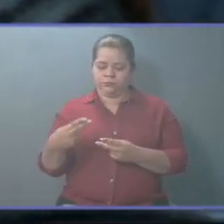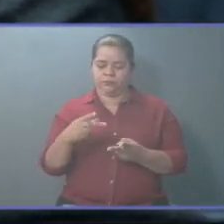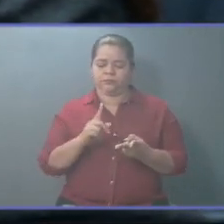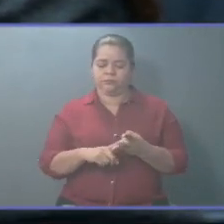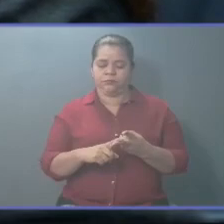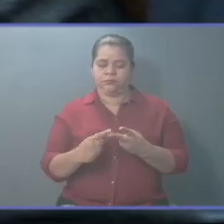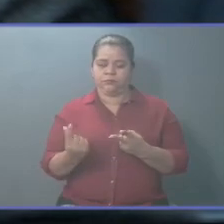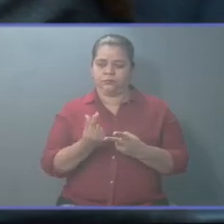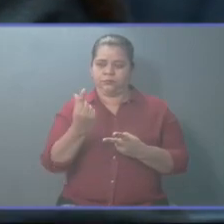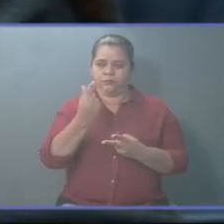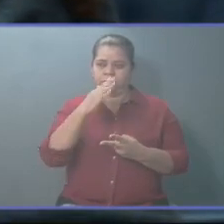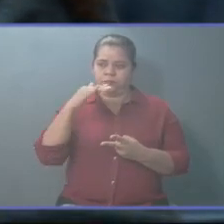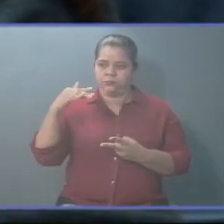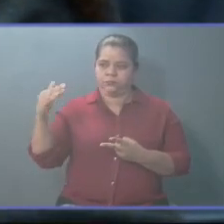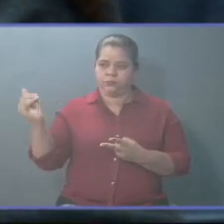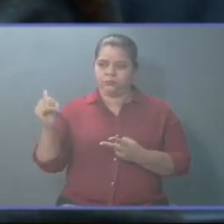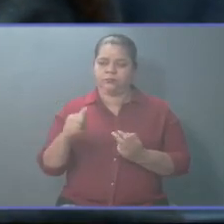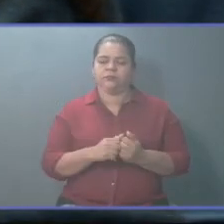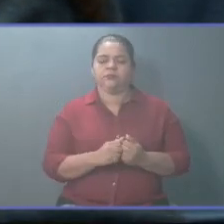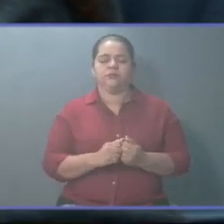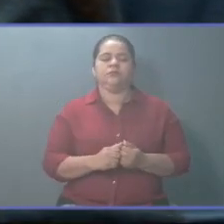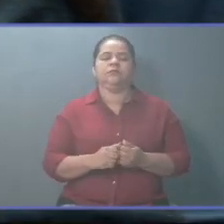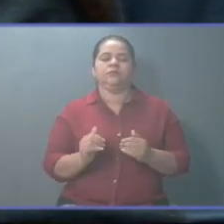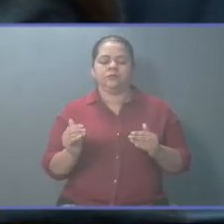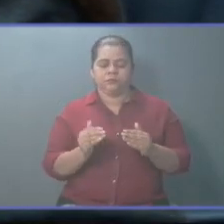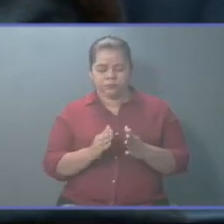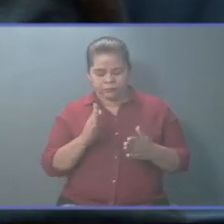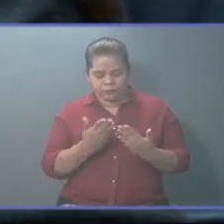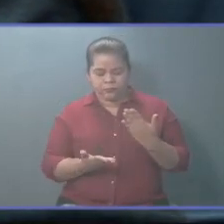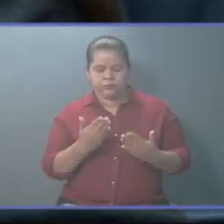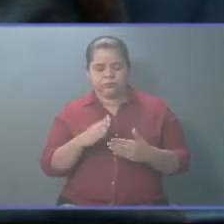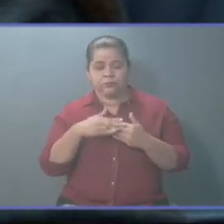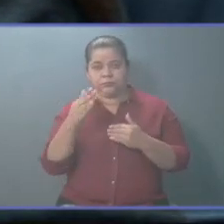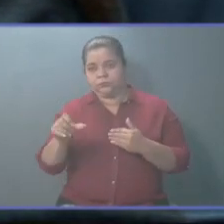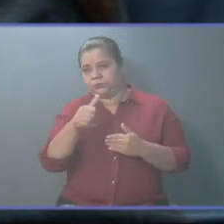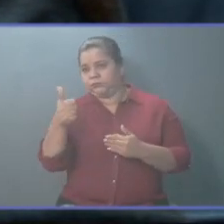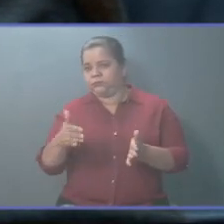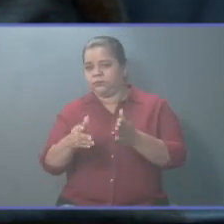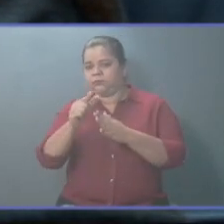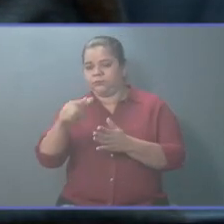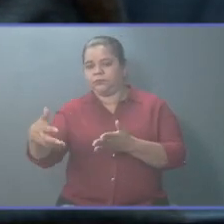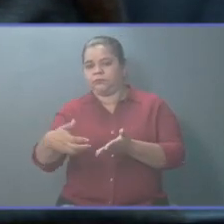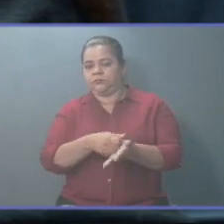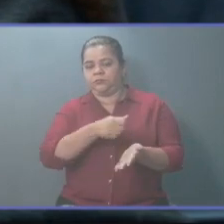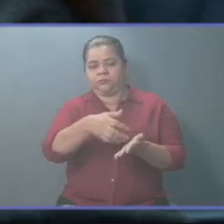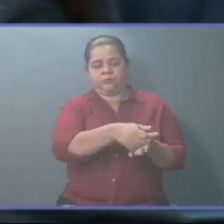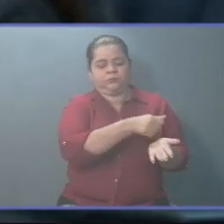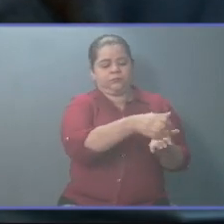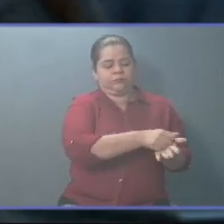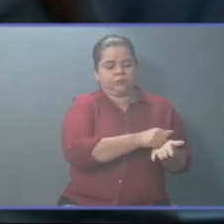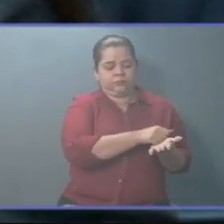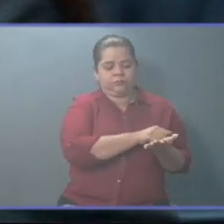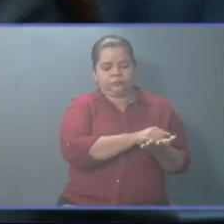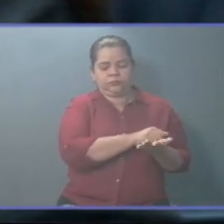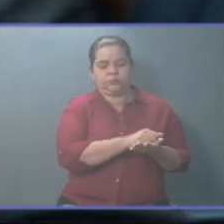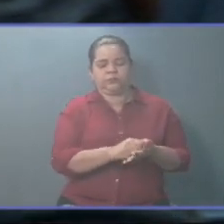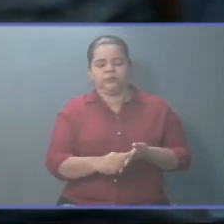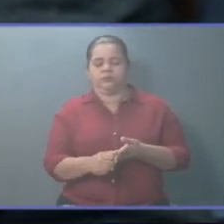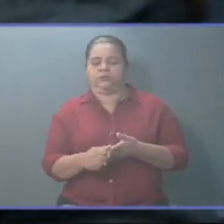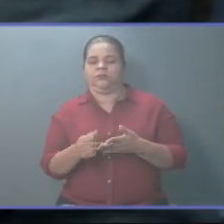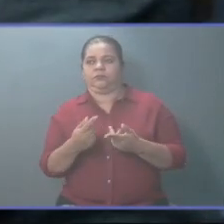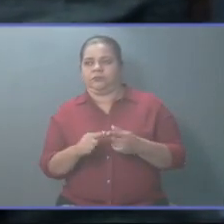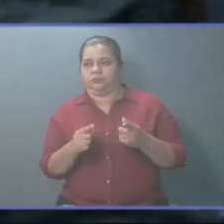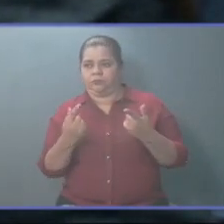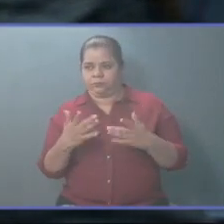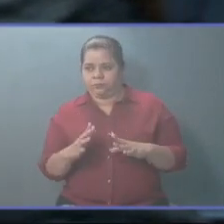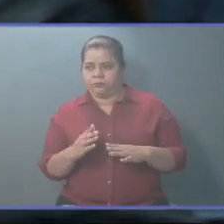como la universidad, y quizás vayan a recortar a otra, ¿verdad? Que también buscaran los compañeros que están en Hacienda,